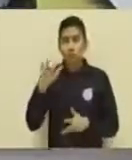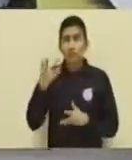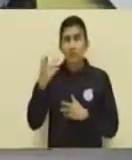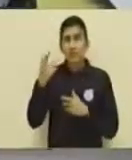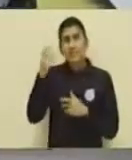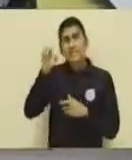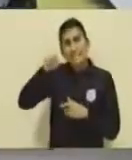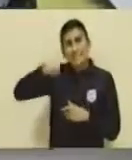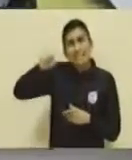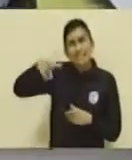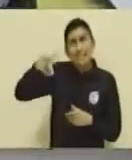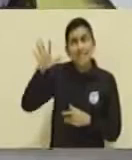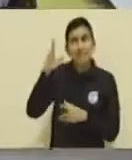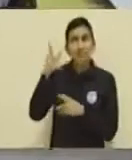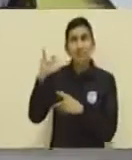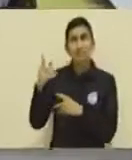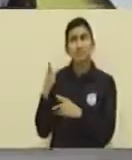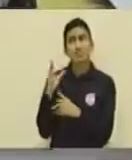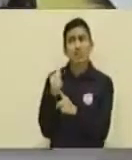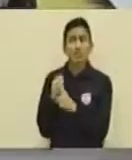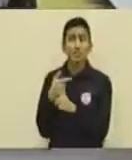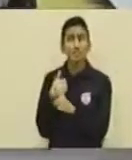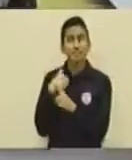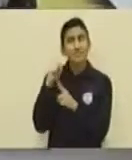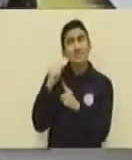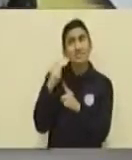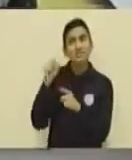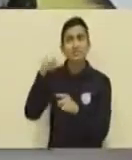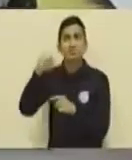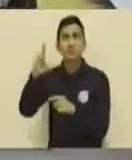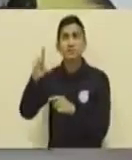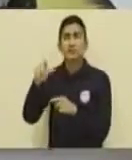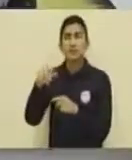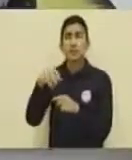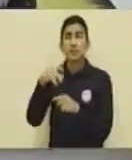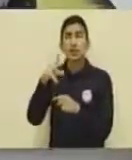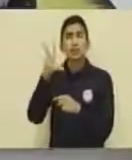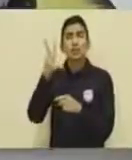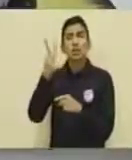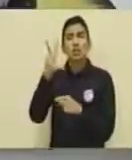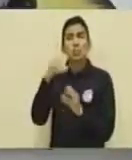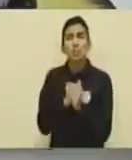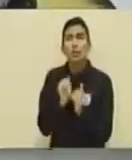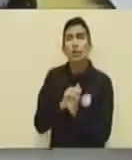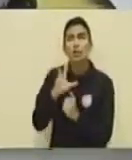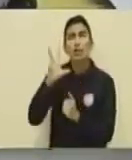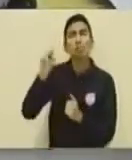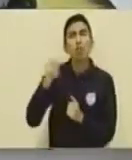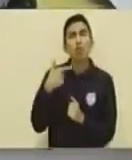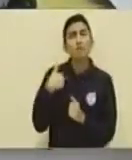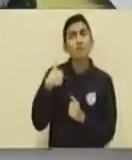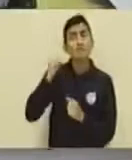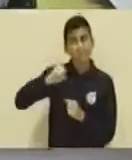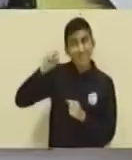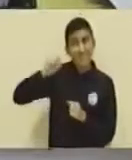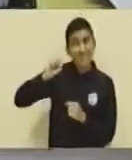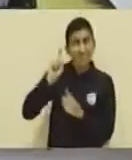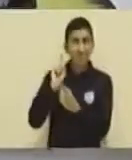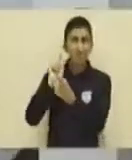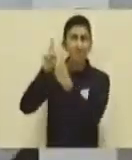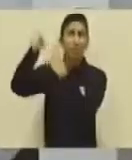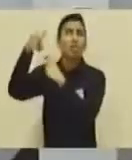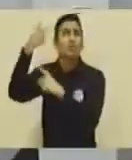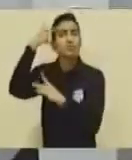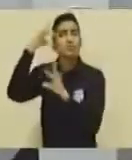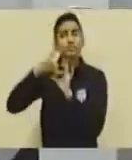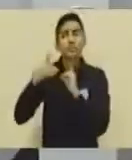le decimos sí a todo, ¿verdad? Y no vemos primero el estar nosotros en primer lugar, ¿verdad? Entonces sí es